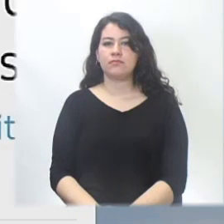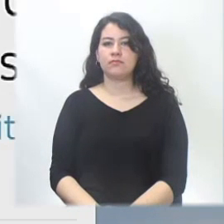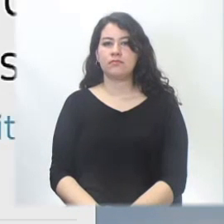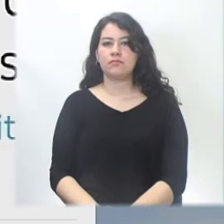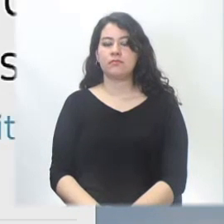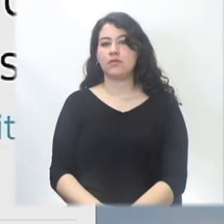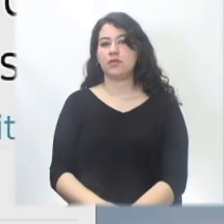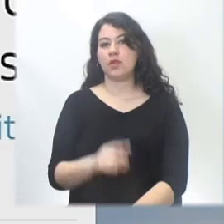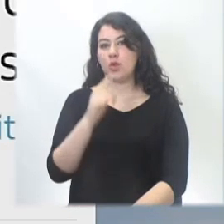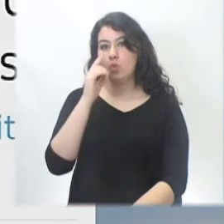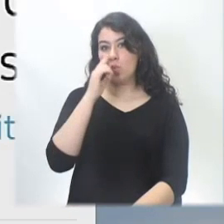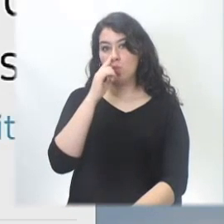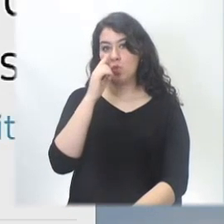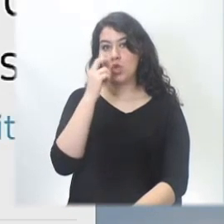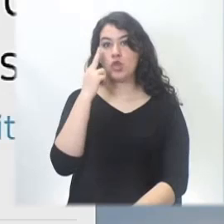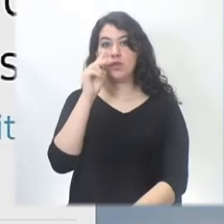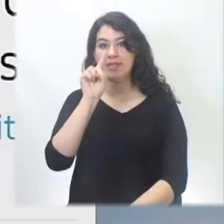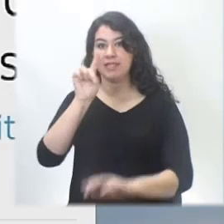Junio del 2016,